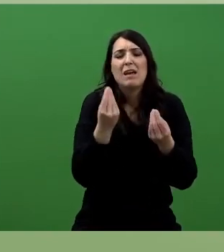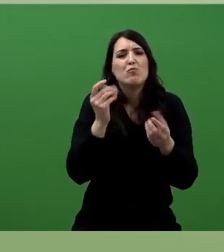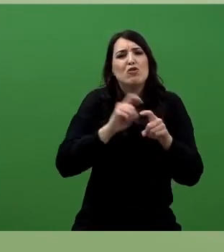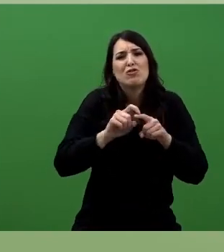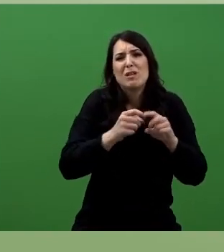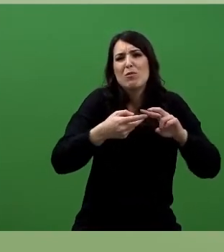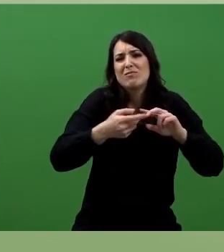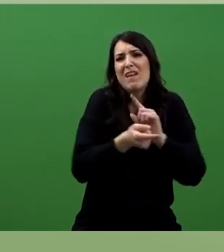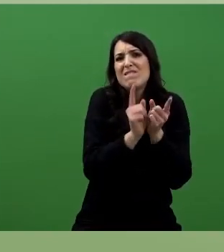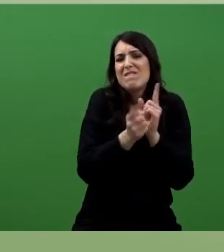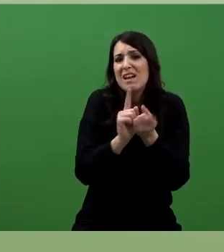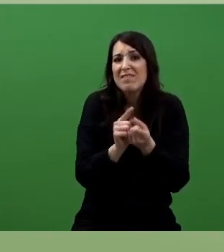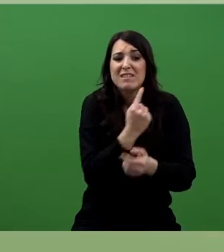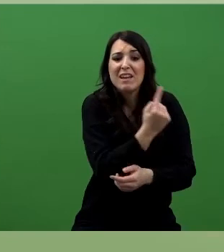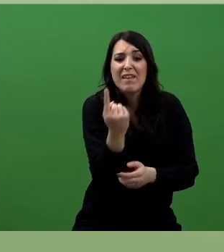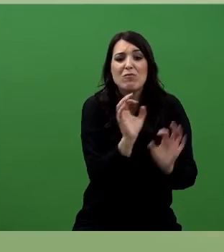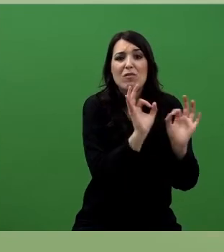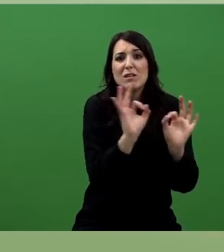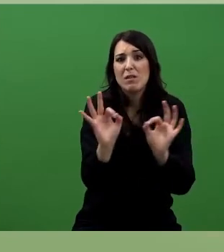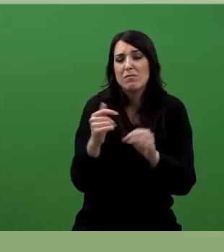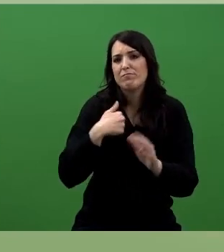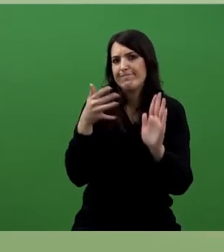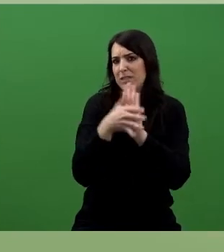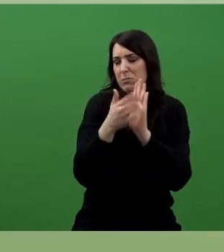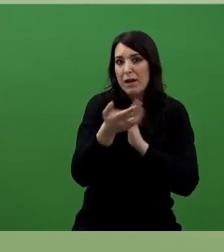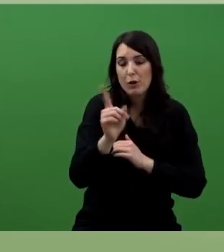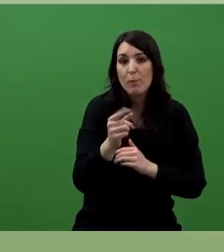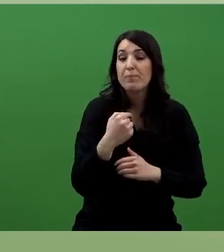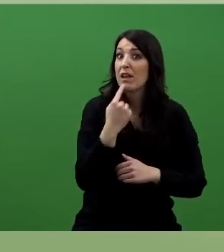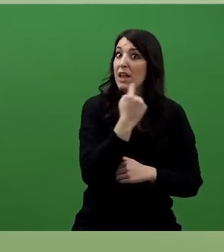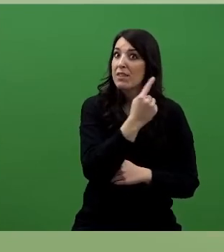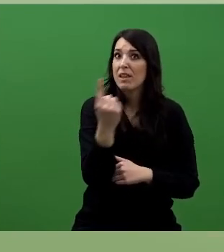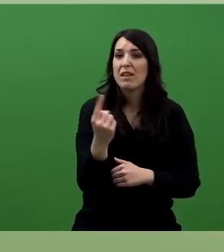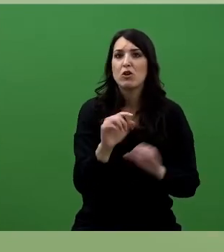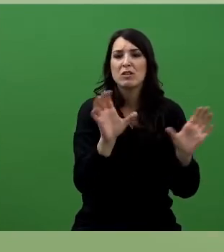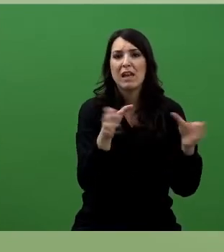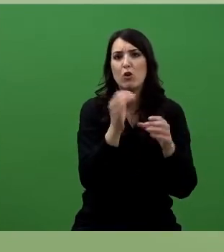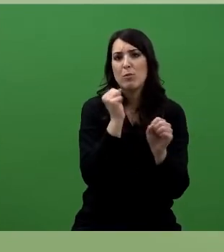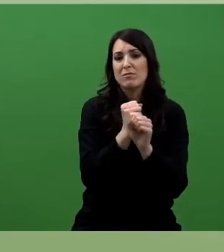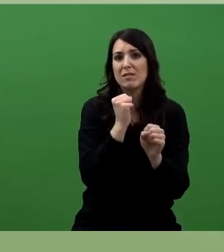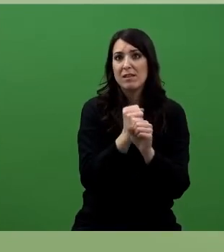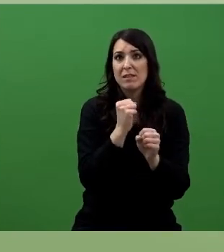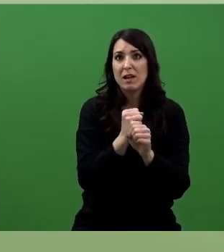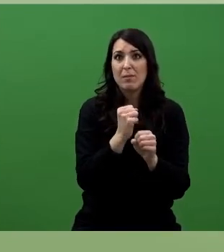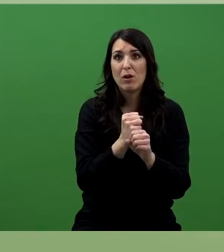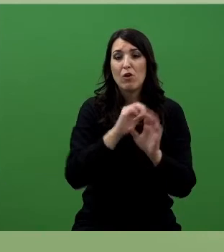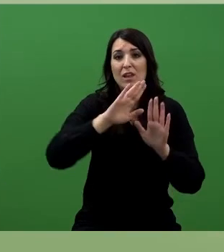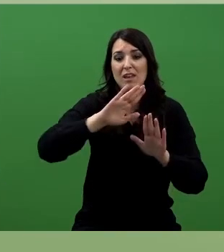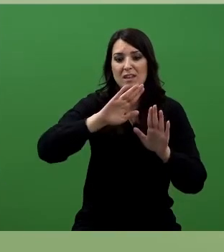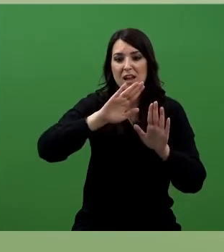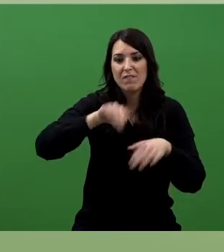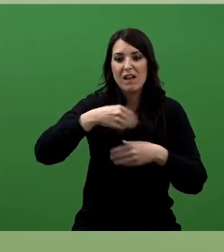distintas y cada uno tiene sus particularidades. No voy a entrar en ello, deciros que hay muchos grupos de trabajo en el proyecto y al final lo que hacemos